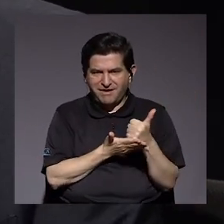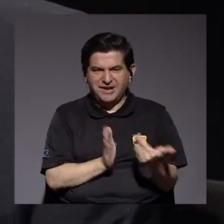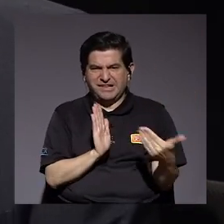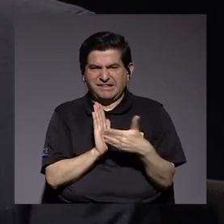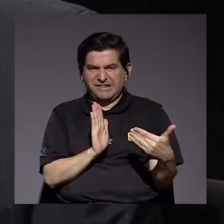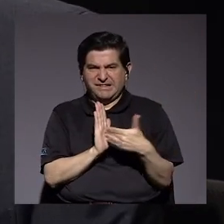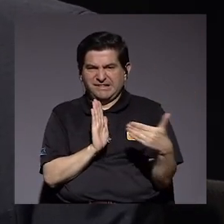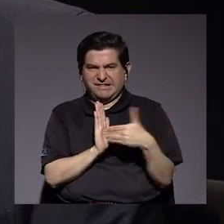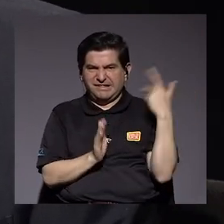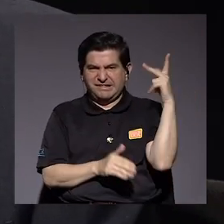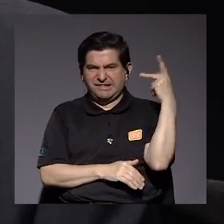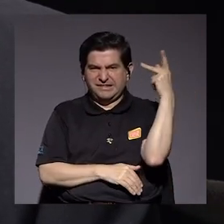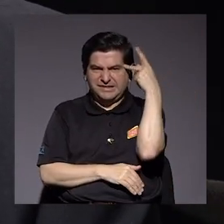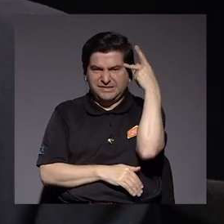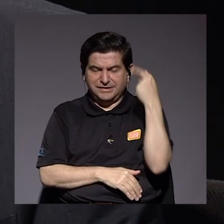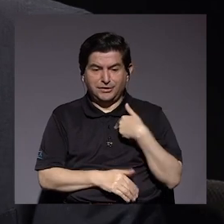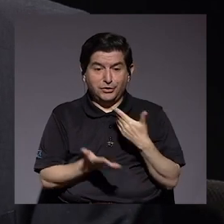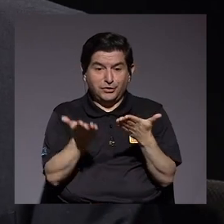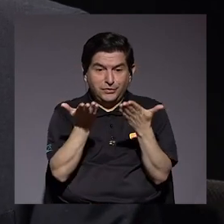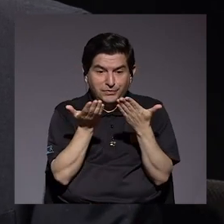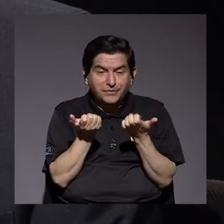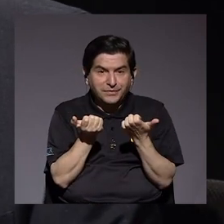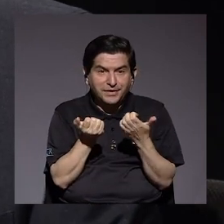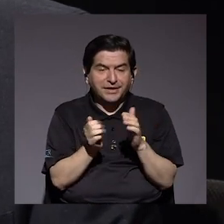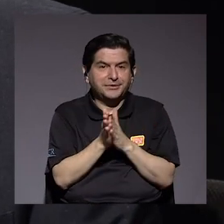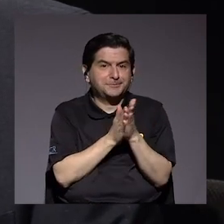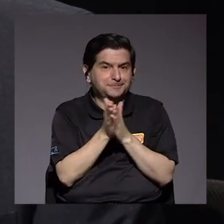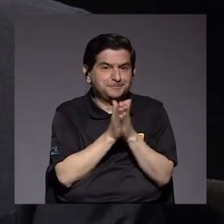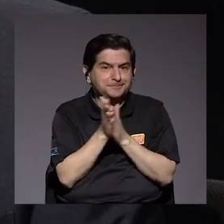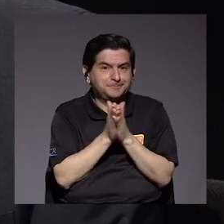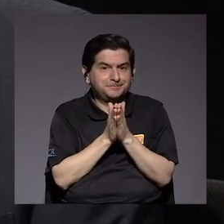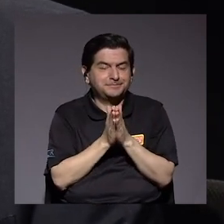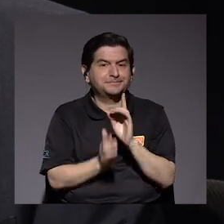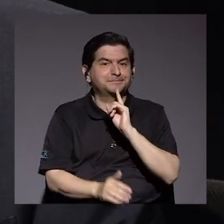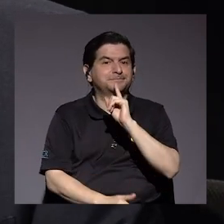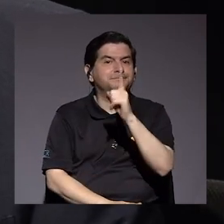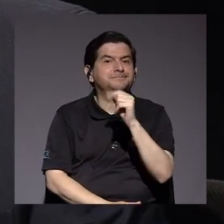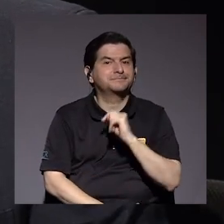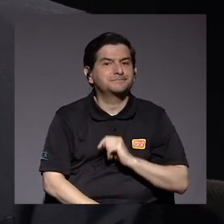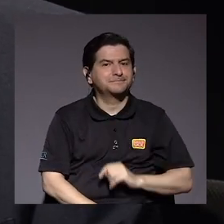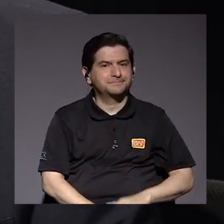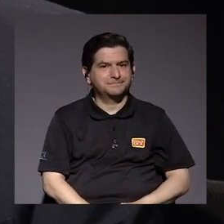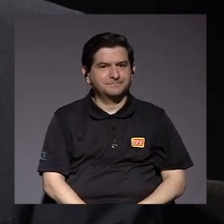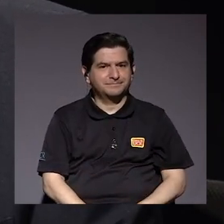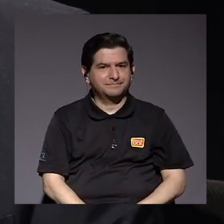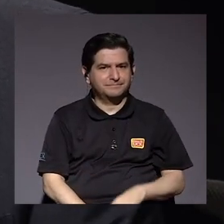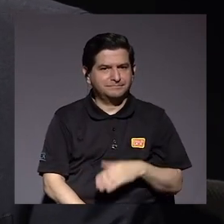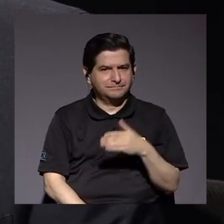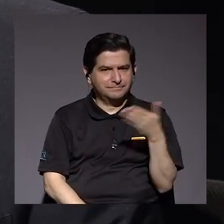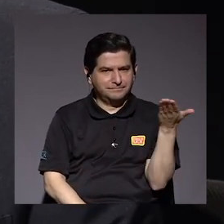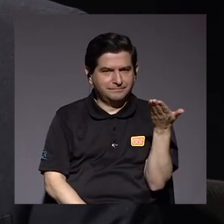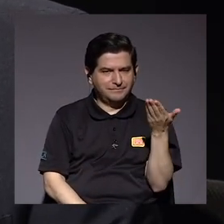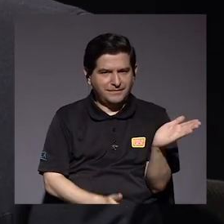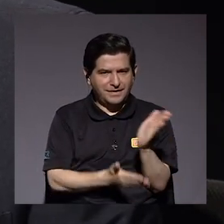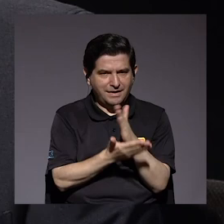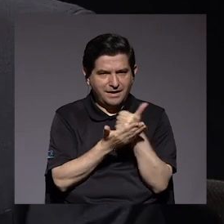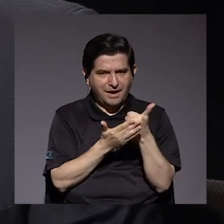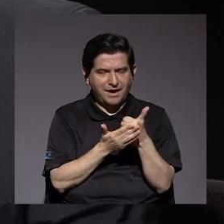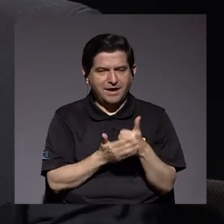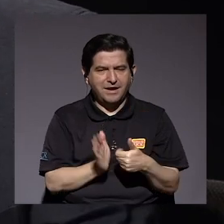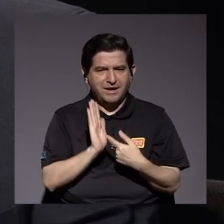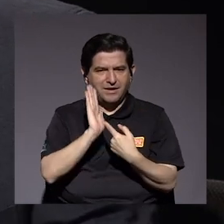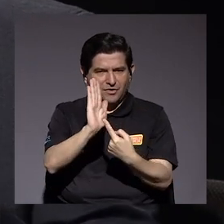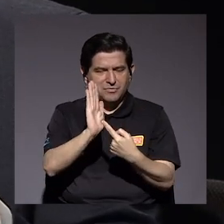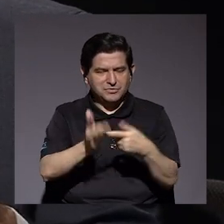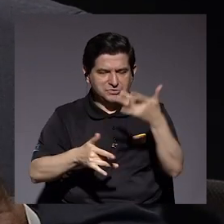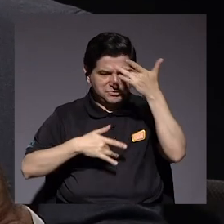algo que daña mucho a la política y yo quiero hacer es aprovechar esta oportunidad para decirlo y es que si algo